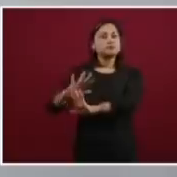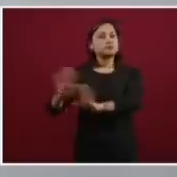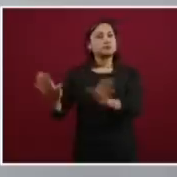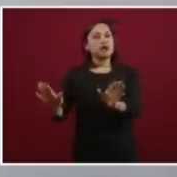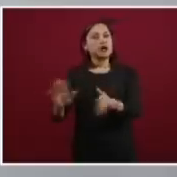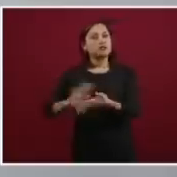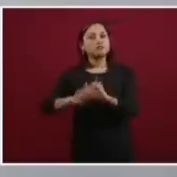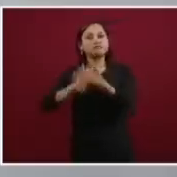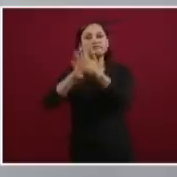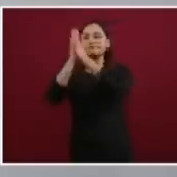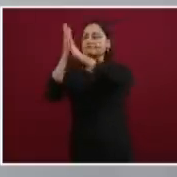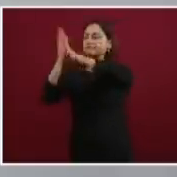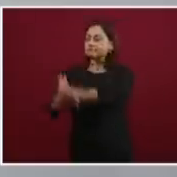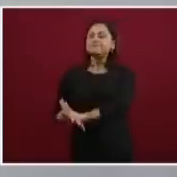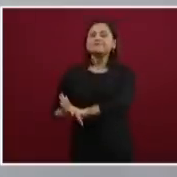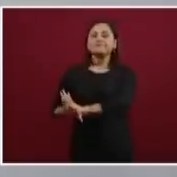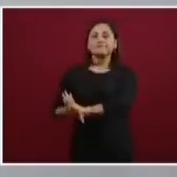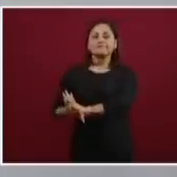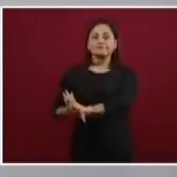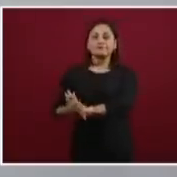qué es un año más